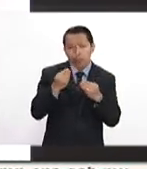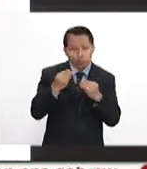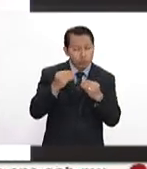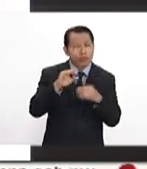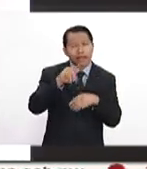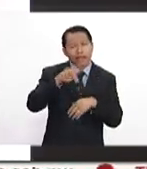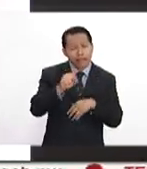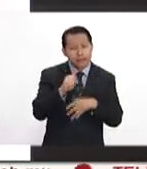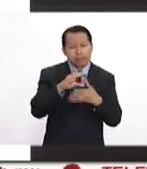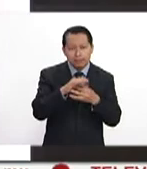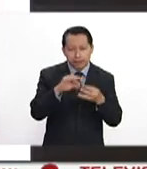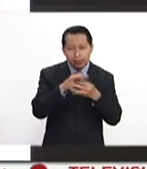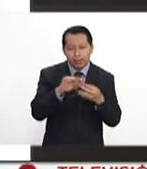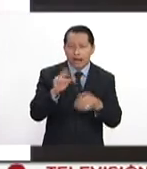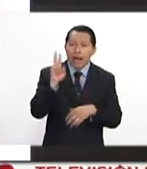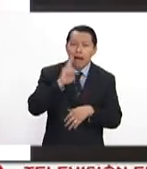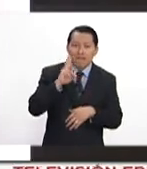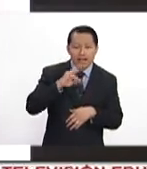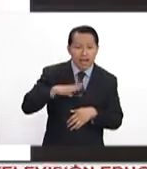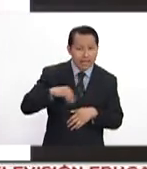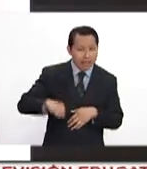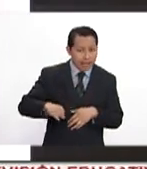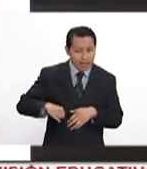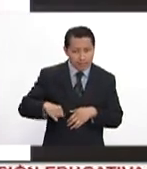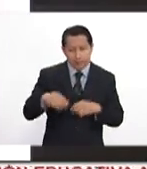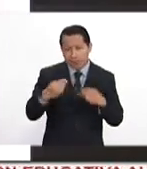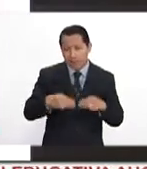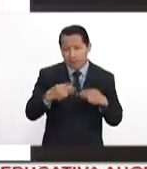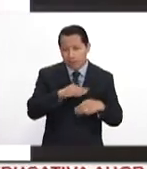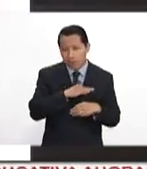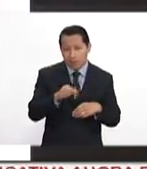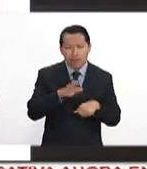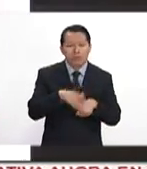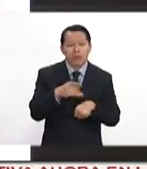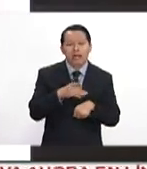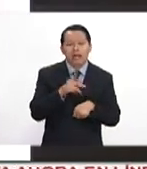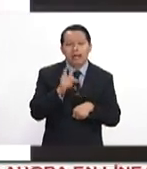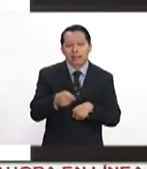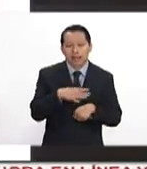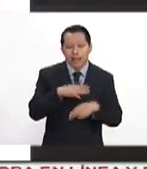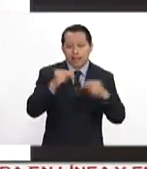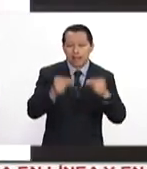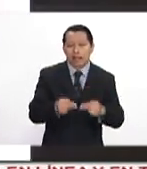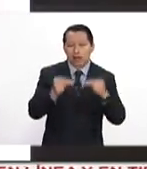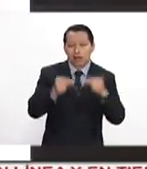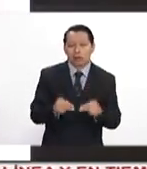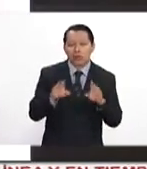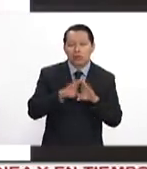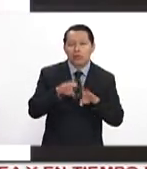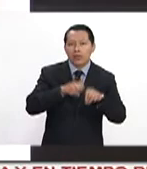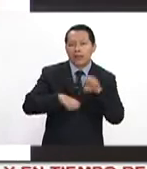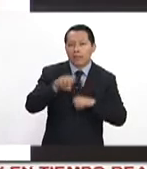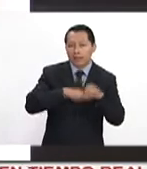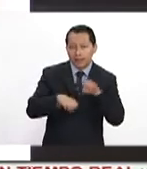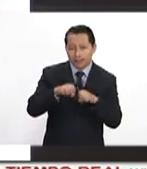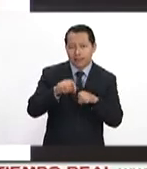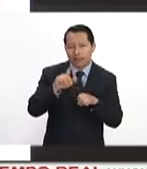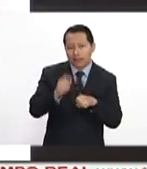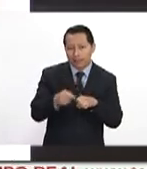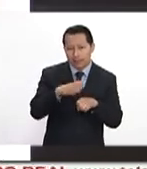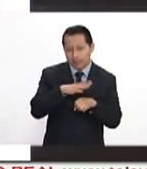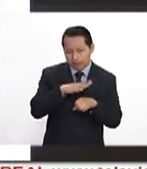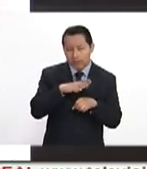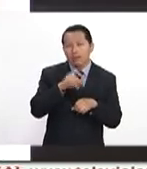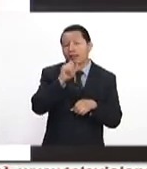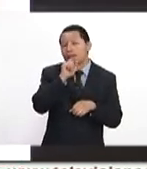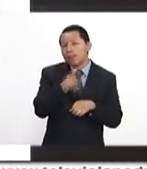de obtener, a ver si hay interés en el mercado para hacerlo. Sobre todo si es un negocio de empresa a consumidor, B2C, como